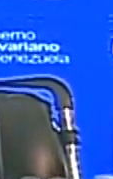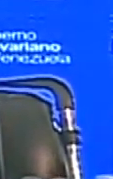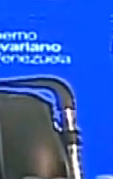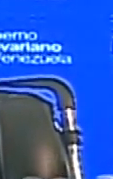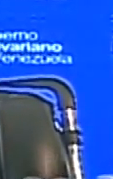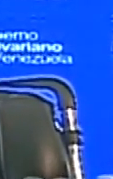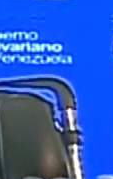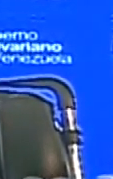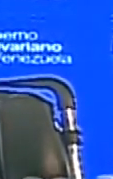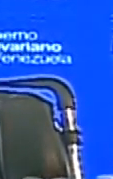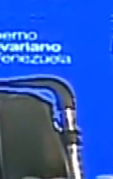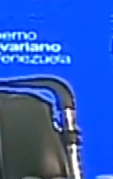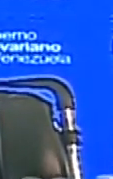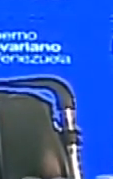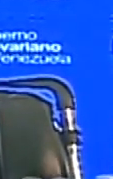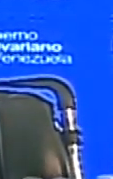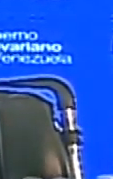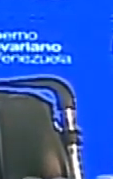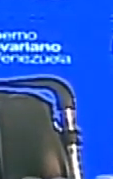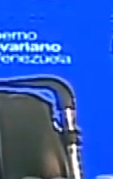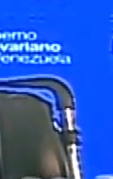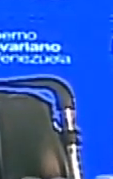merecedores del Premio Nacional de la Historia